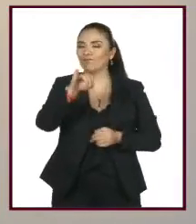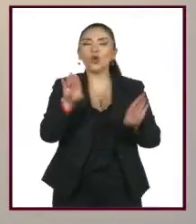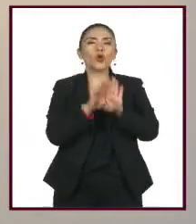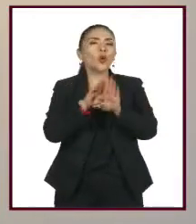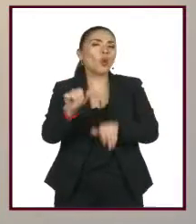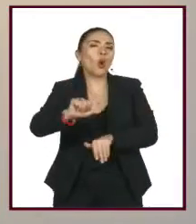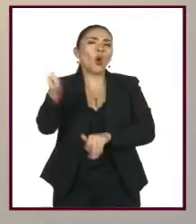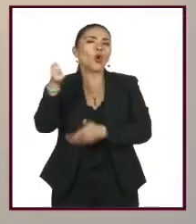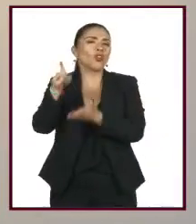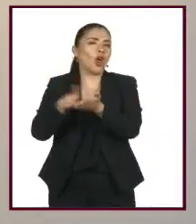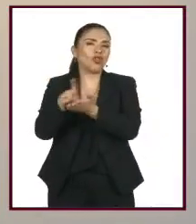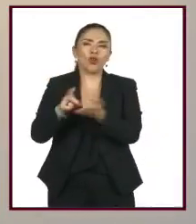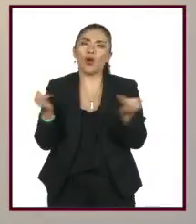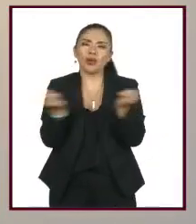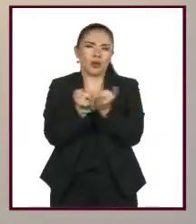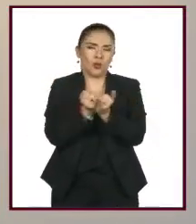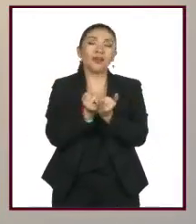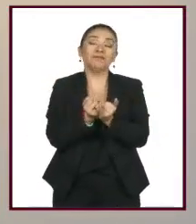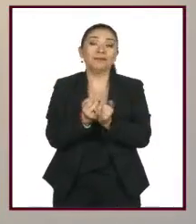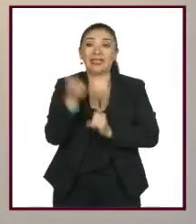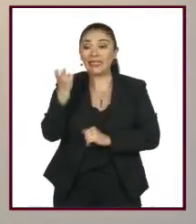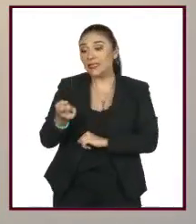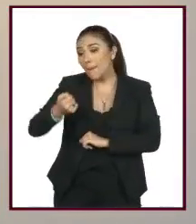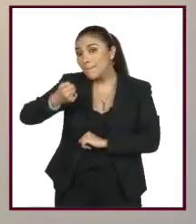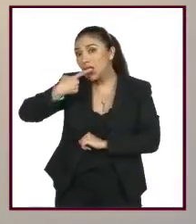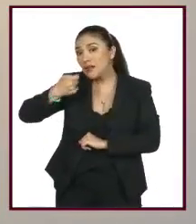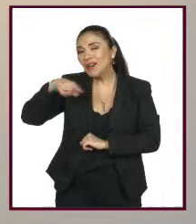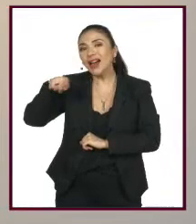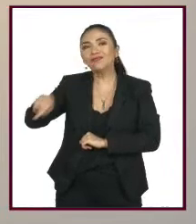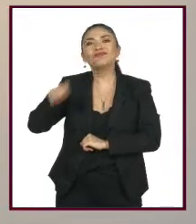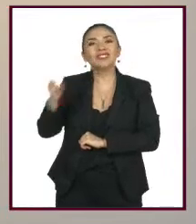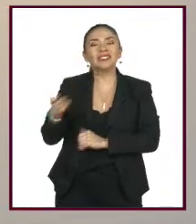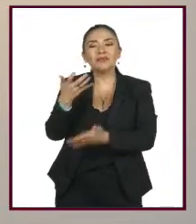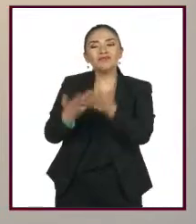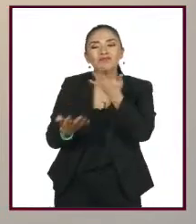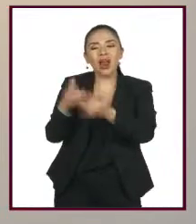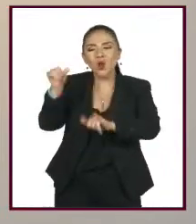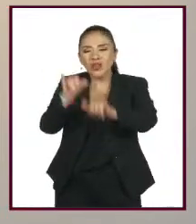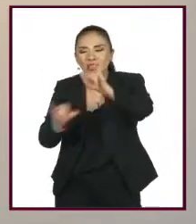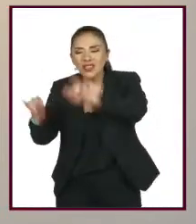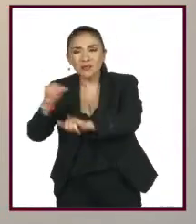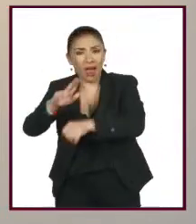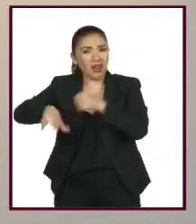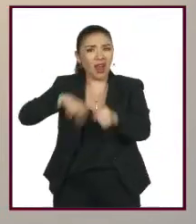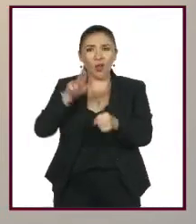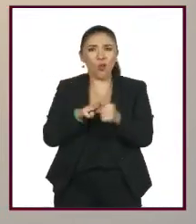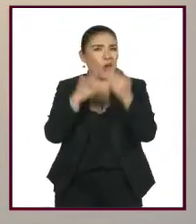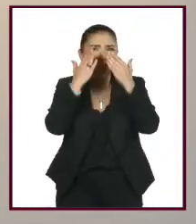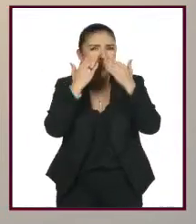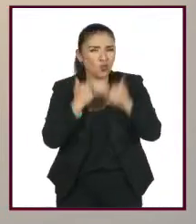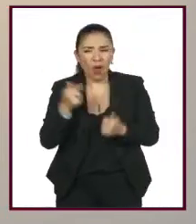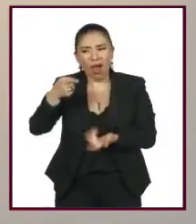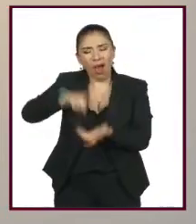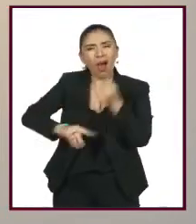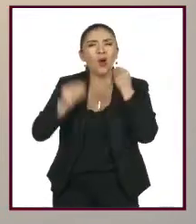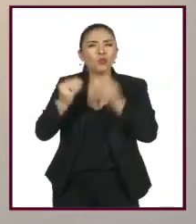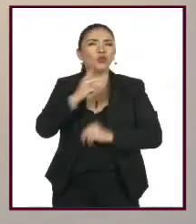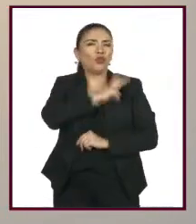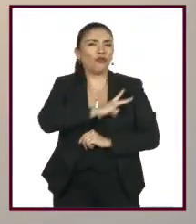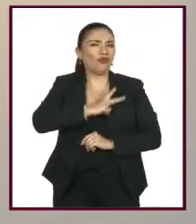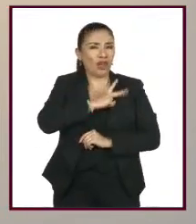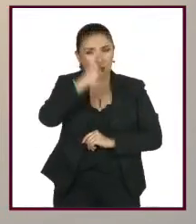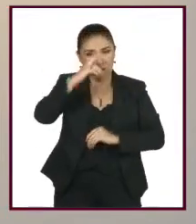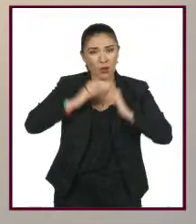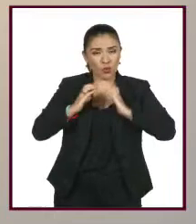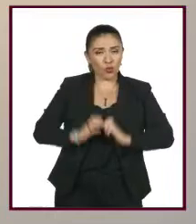psicoactiva, y más en este caso que es una sustancia sintética con muchos tóxicos, pues puede